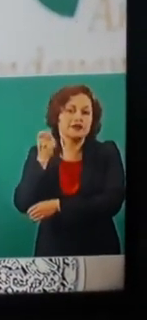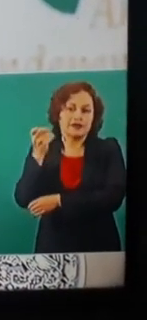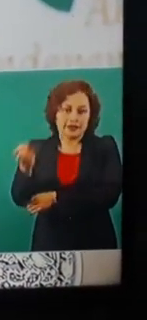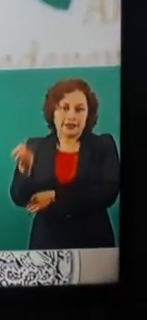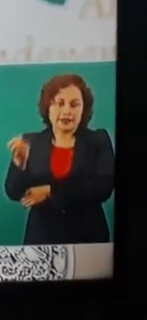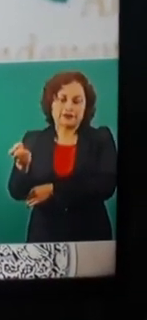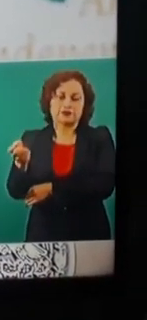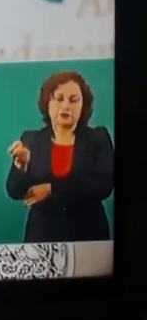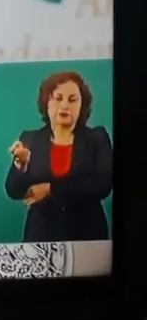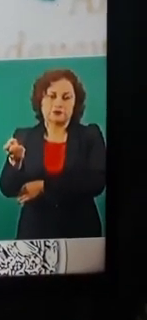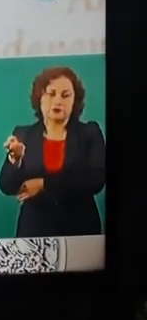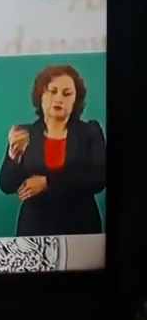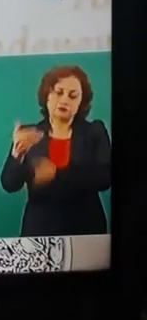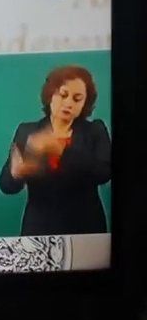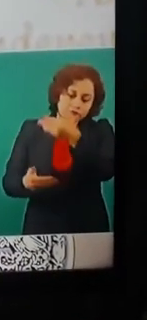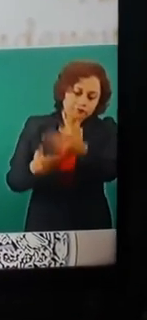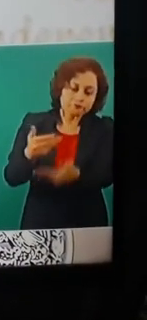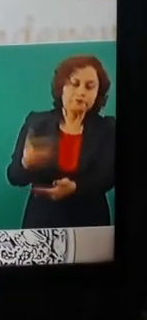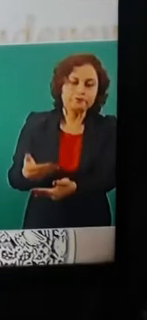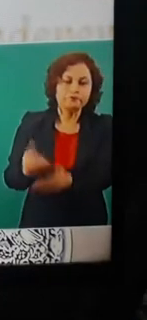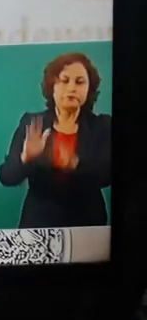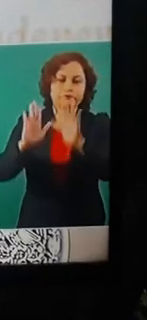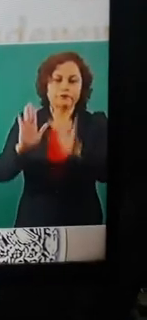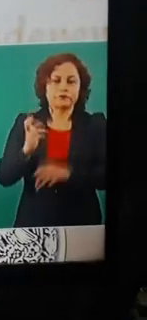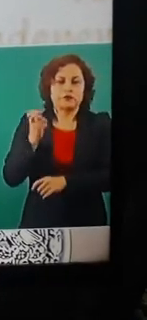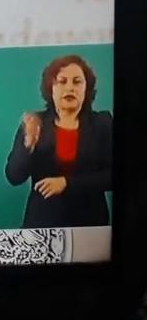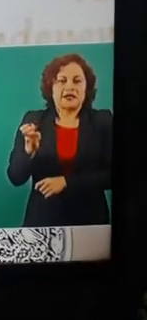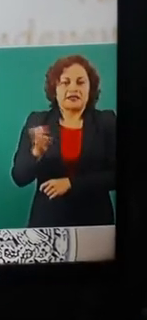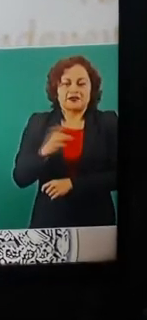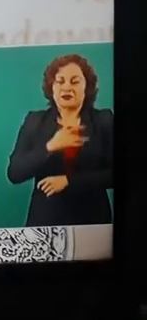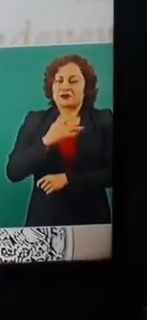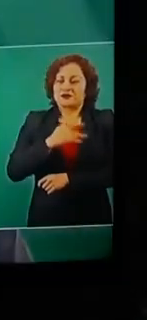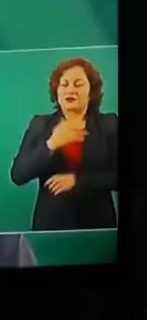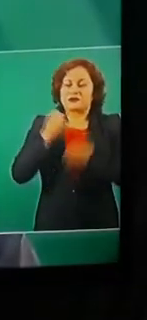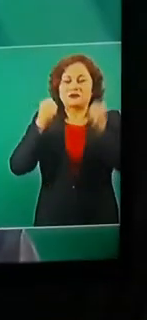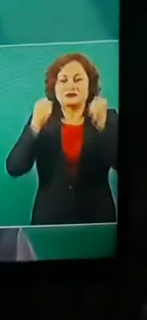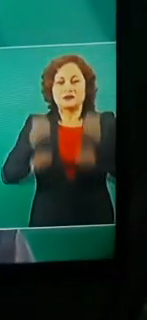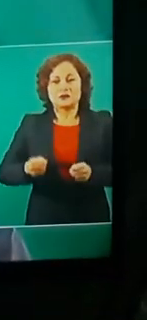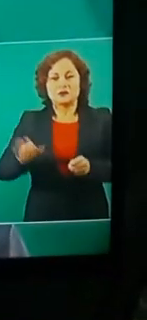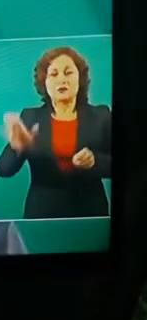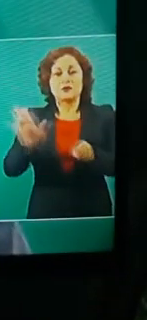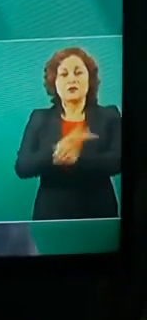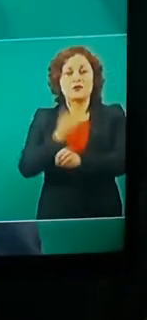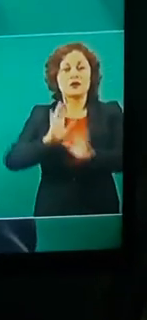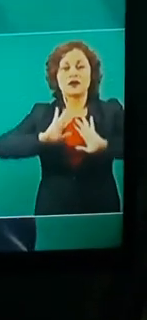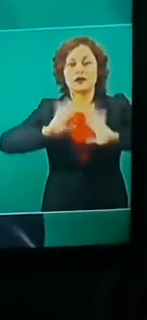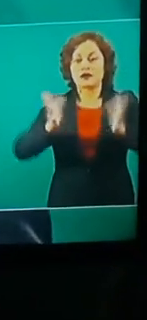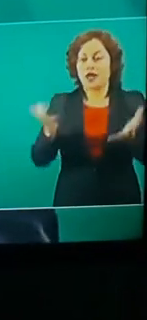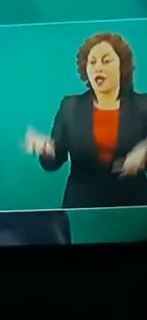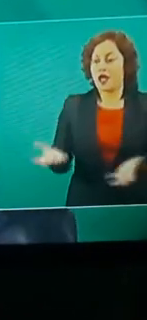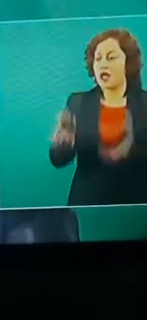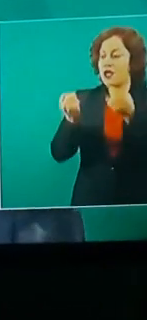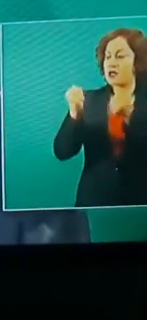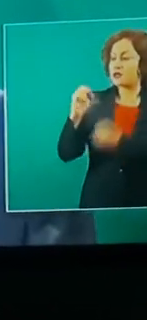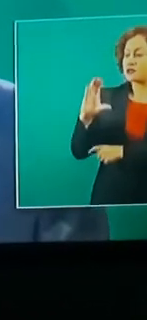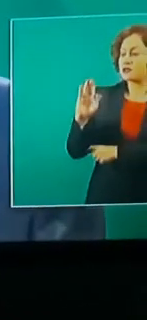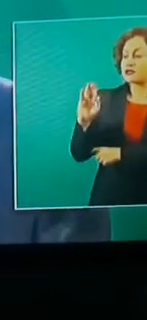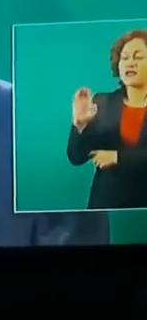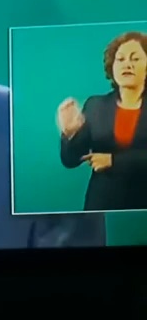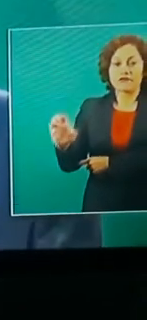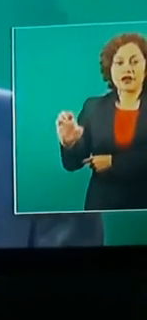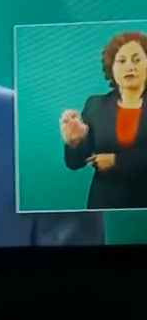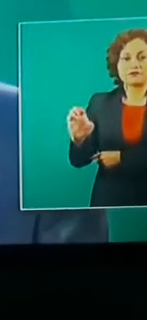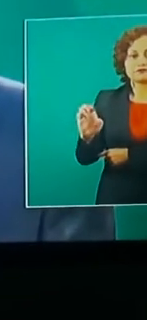porque nos da seguridad de que no van a haber apagones, de que no van a haber